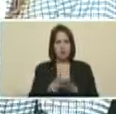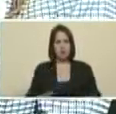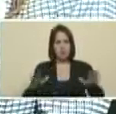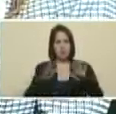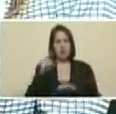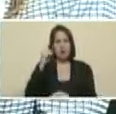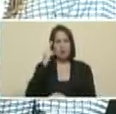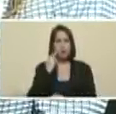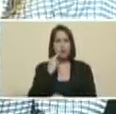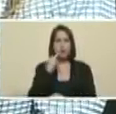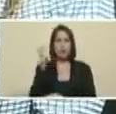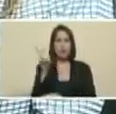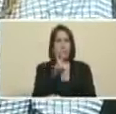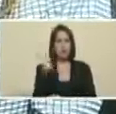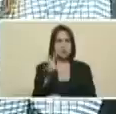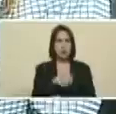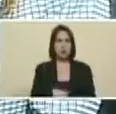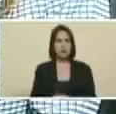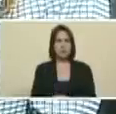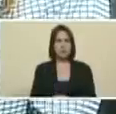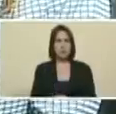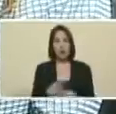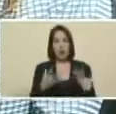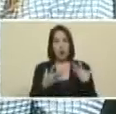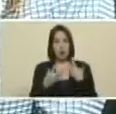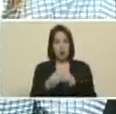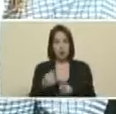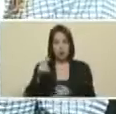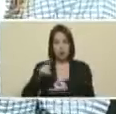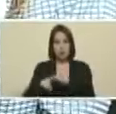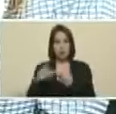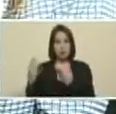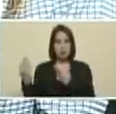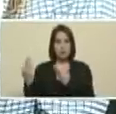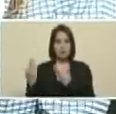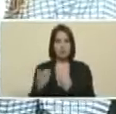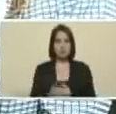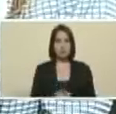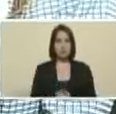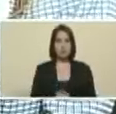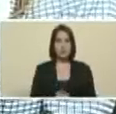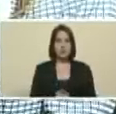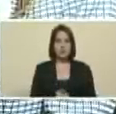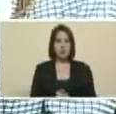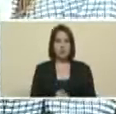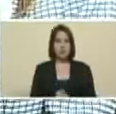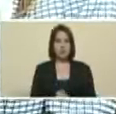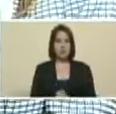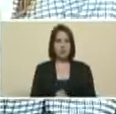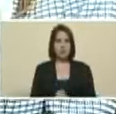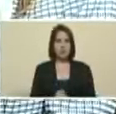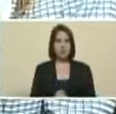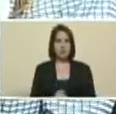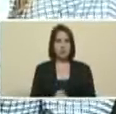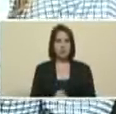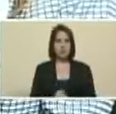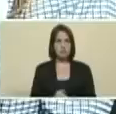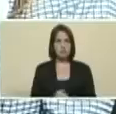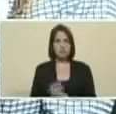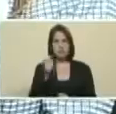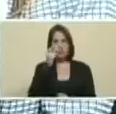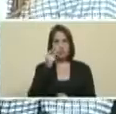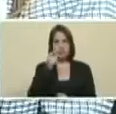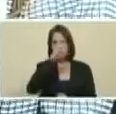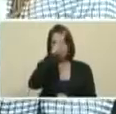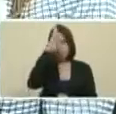Venezuela, acompañado por la ciudadana doctora Cilia Flores, primera combatiente, ciudadano Diosdado